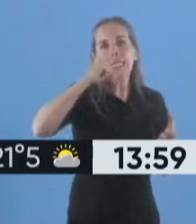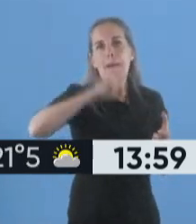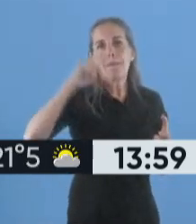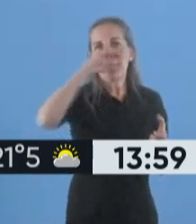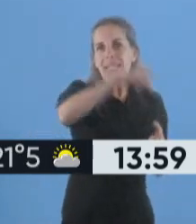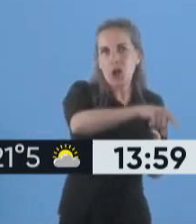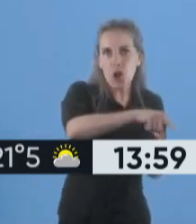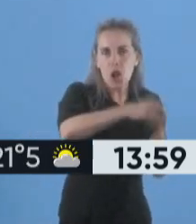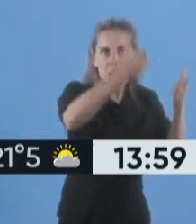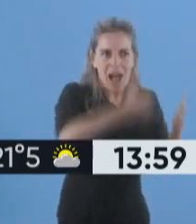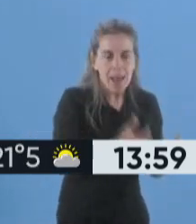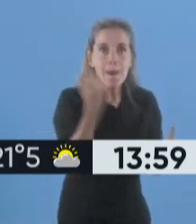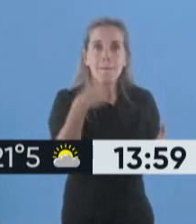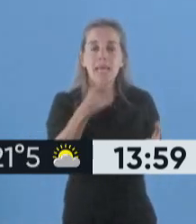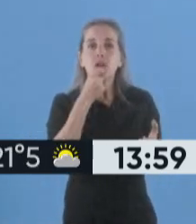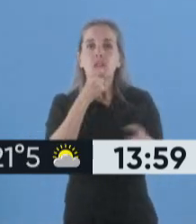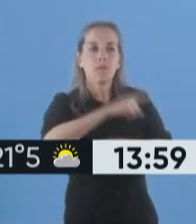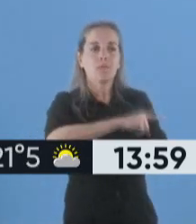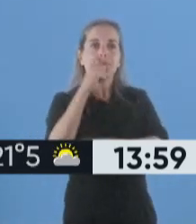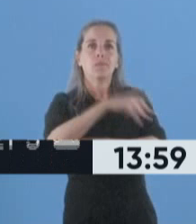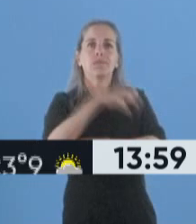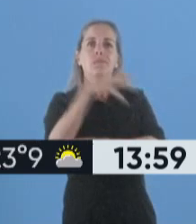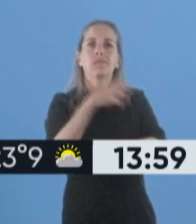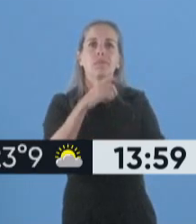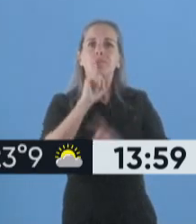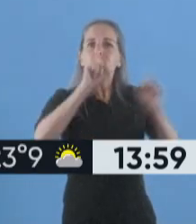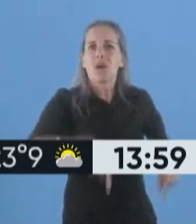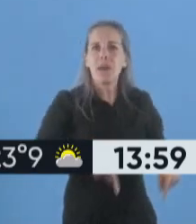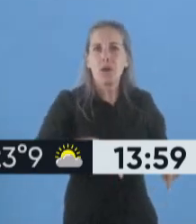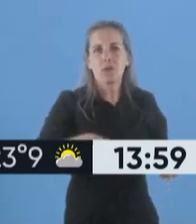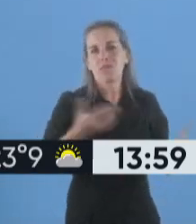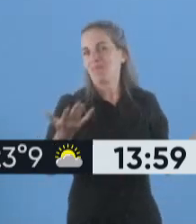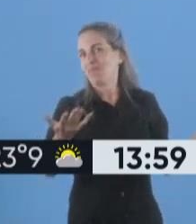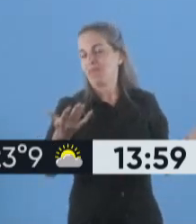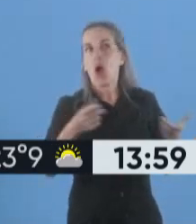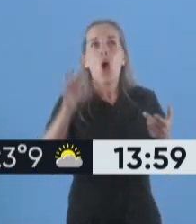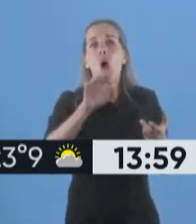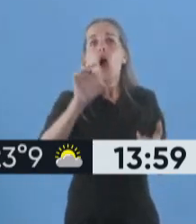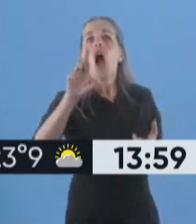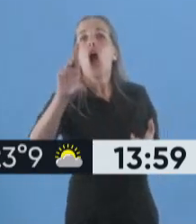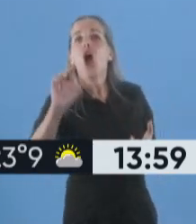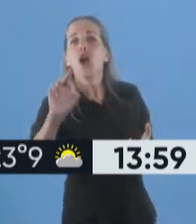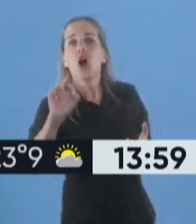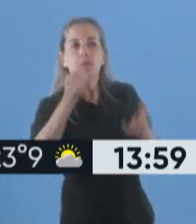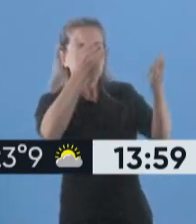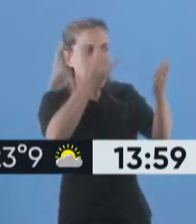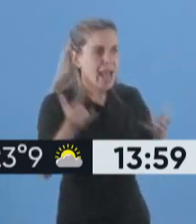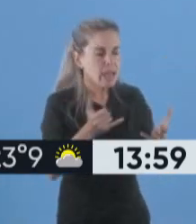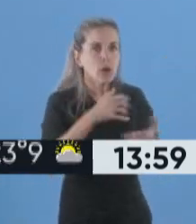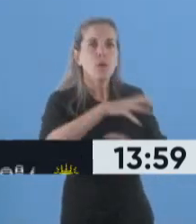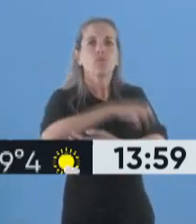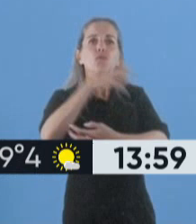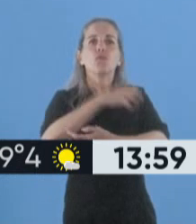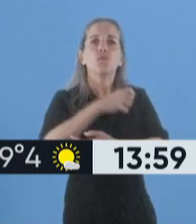Si no sabemos cómo sacarlo, somos pobres. Podemos tener en nuestra tierra oro. Si no sabemos cómo sacarlo